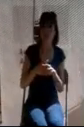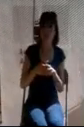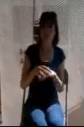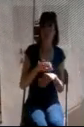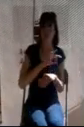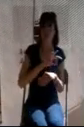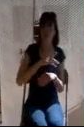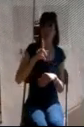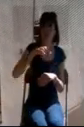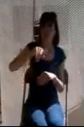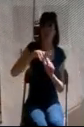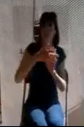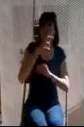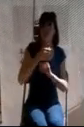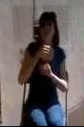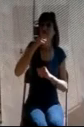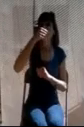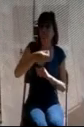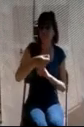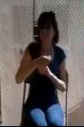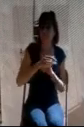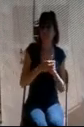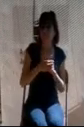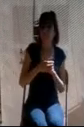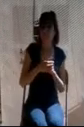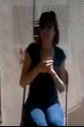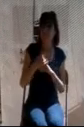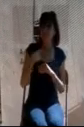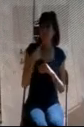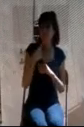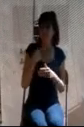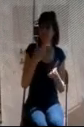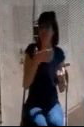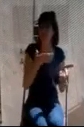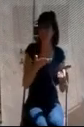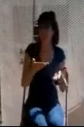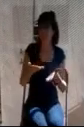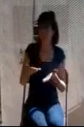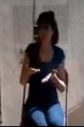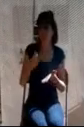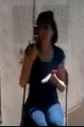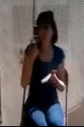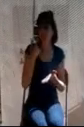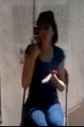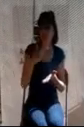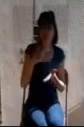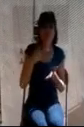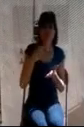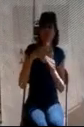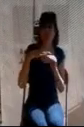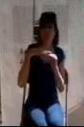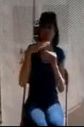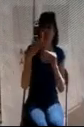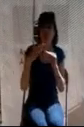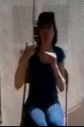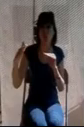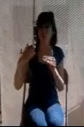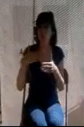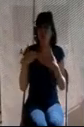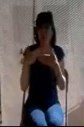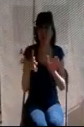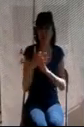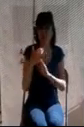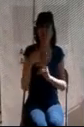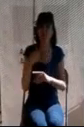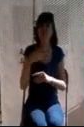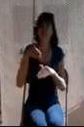Señores del Partido Socialista, les invito a que con el tono que ustedes quieran voten a favor de esta